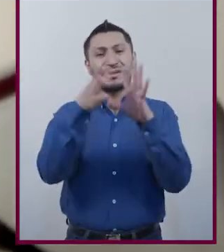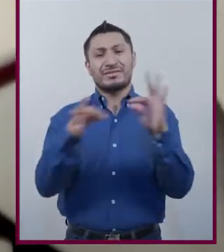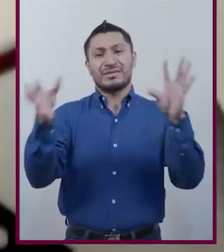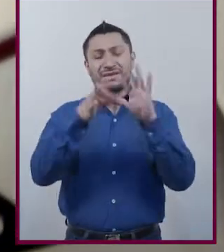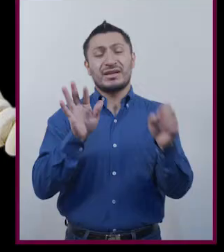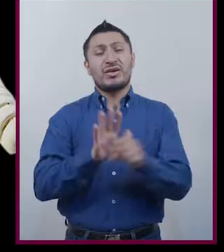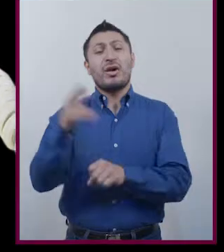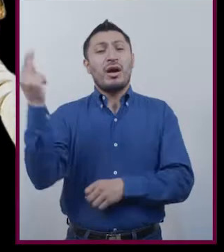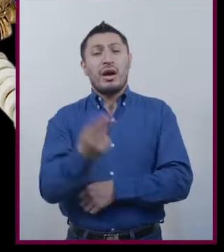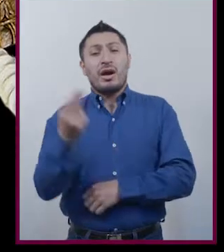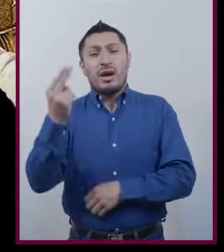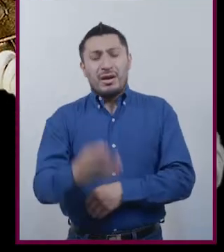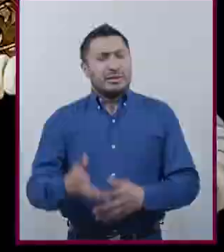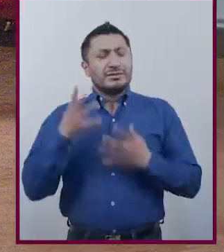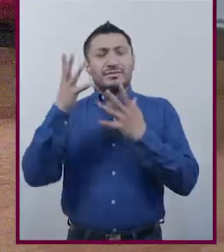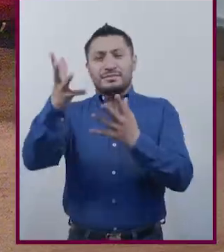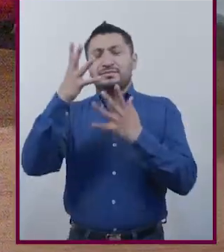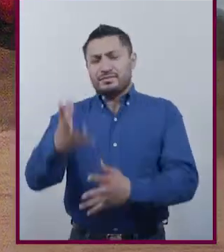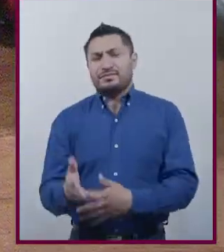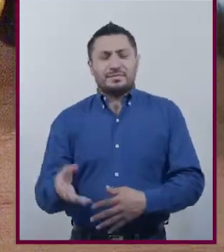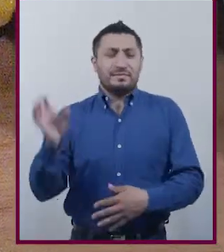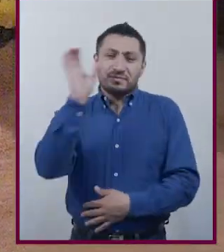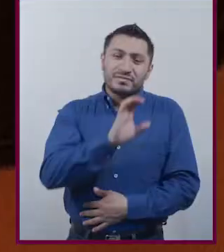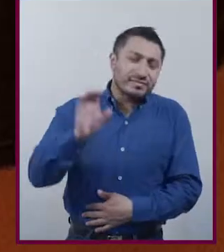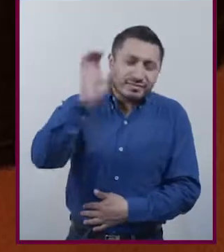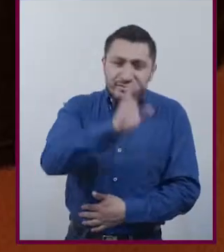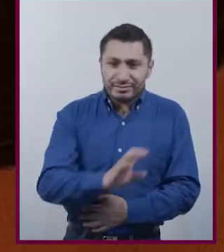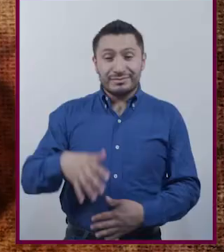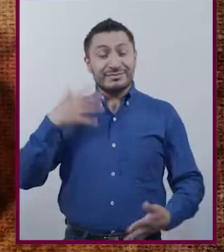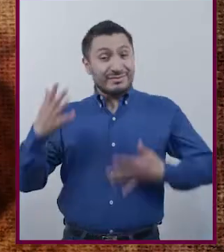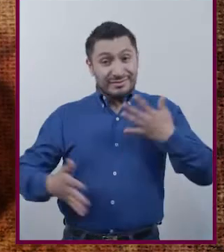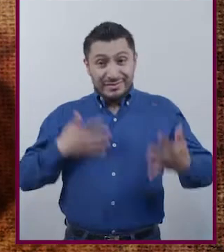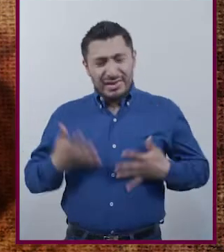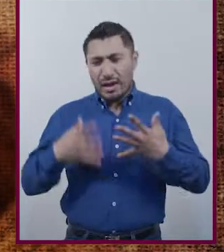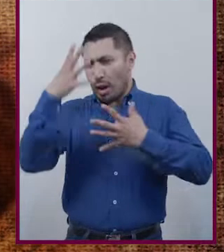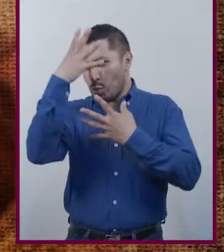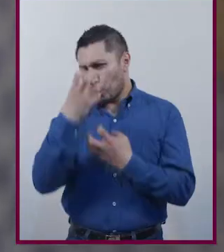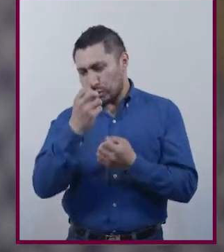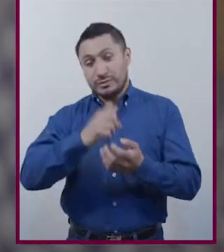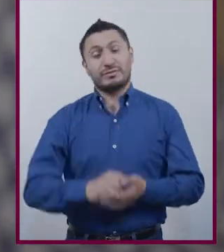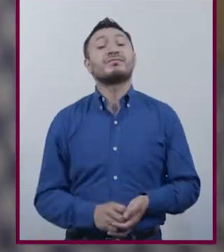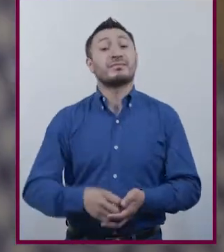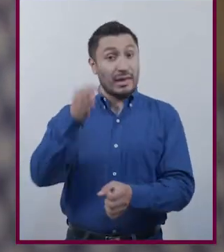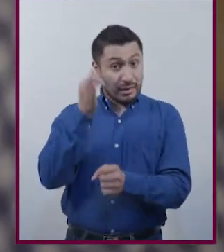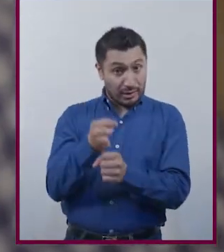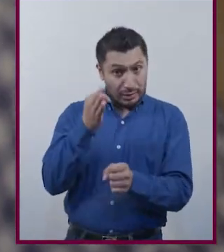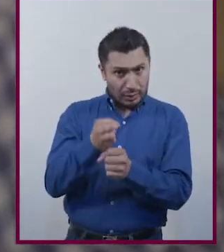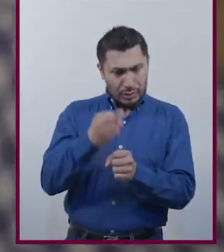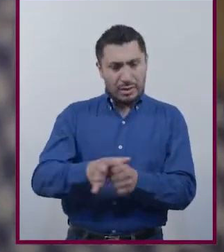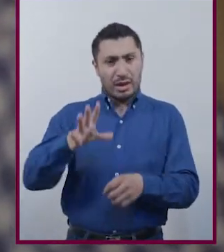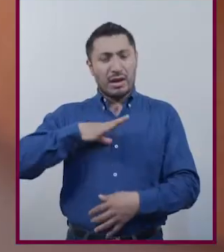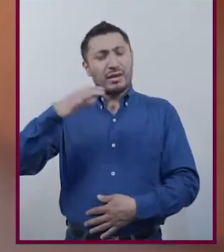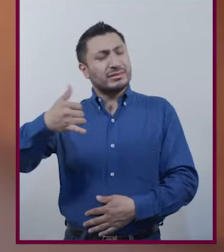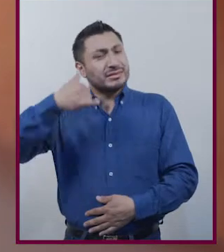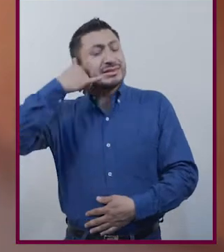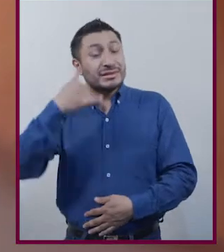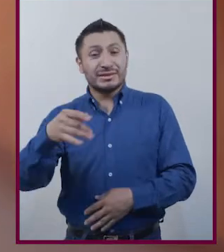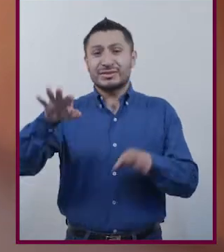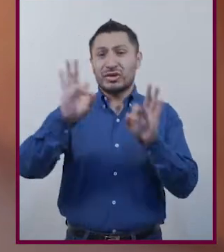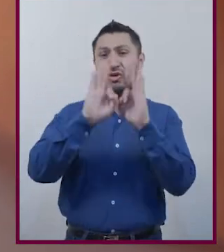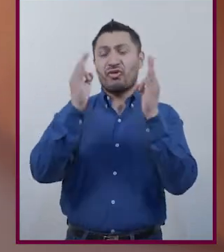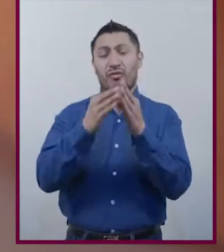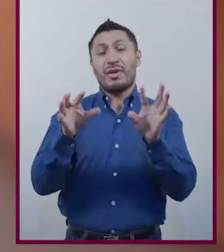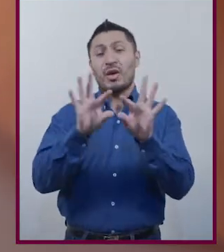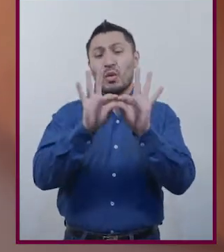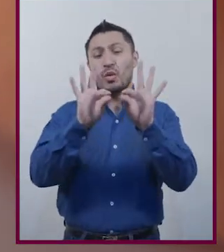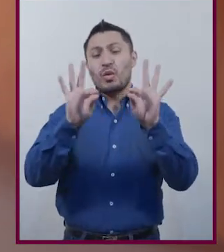nuestras necesidades, aspiraciones, inquietudes, alegrías o tristezas. Actualmente nuestros teléfonos tienen diseños